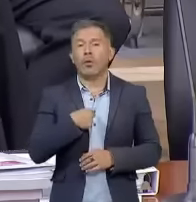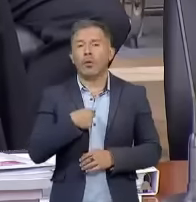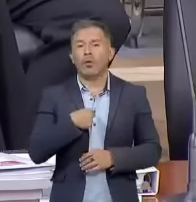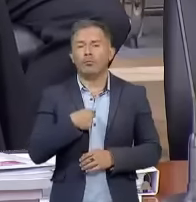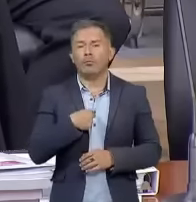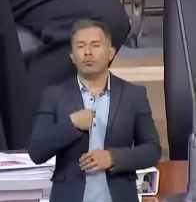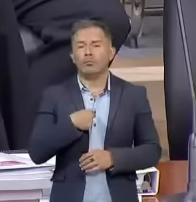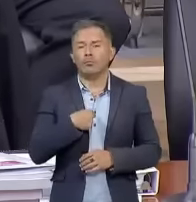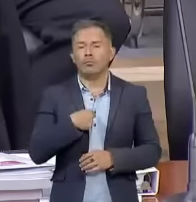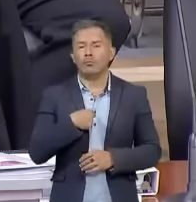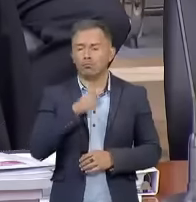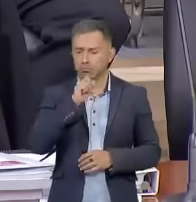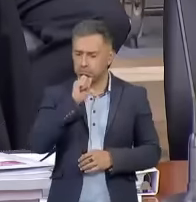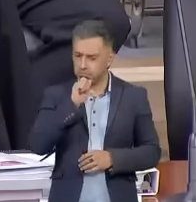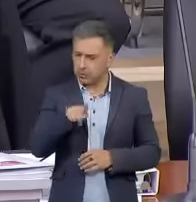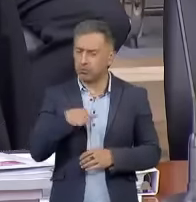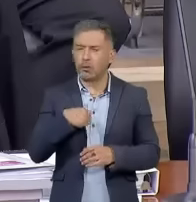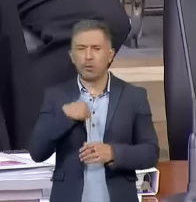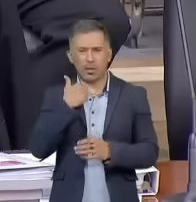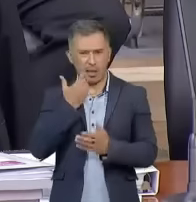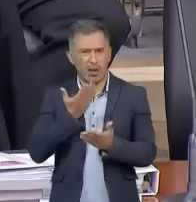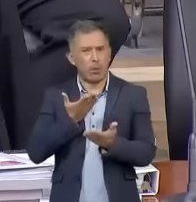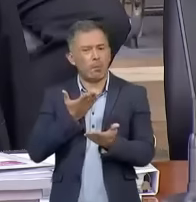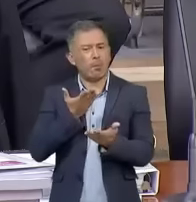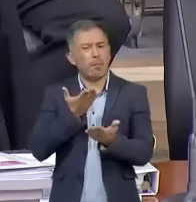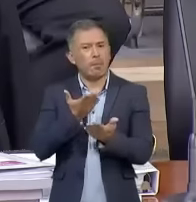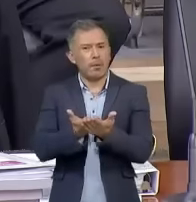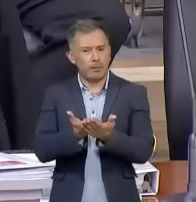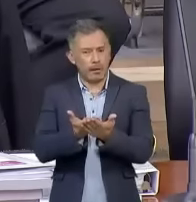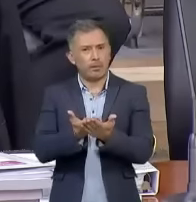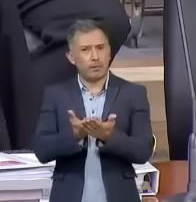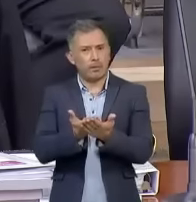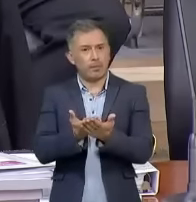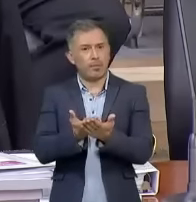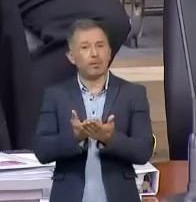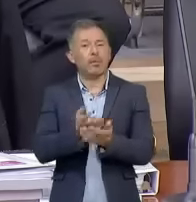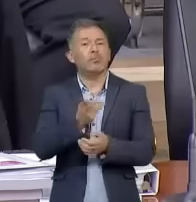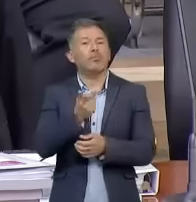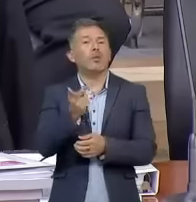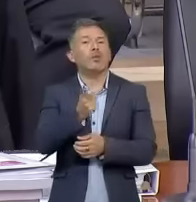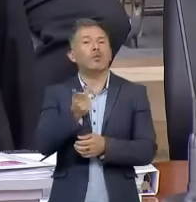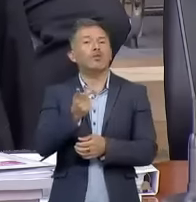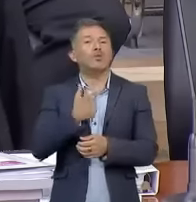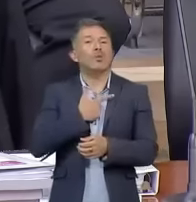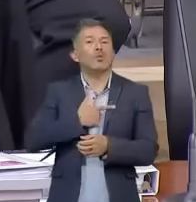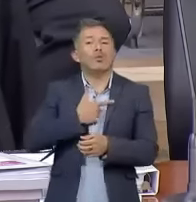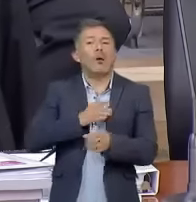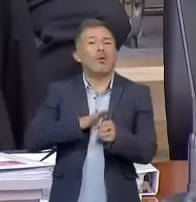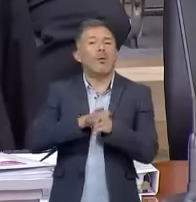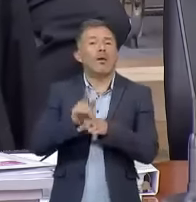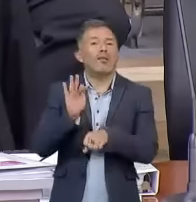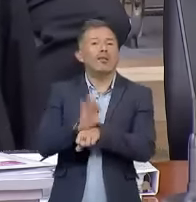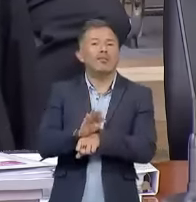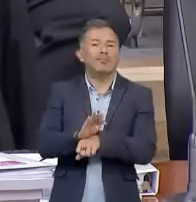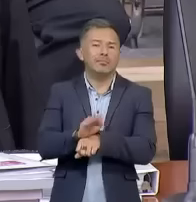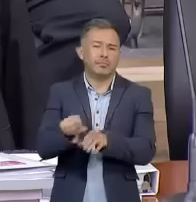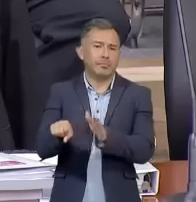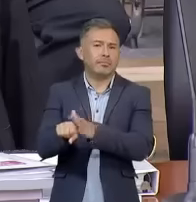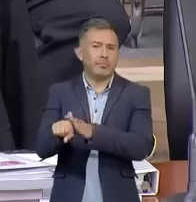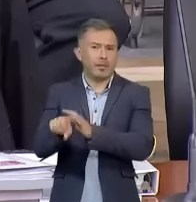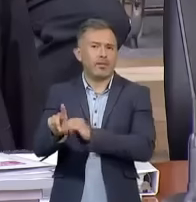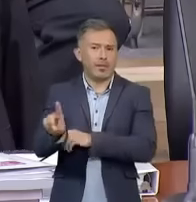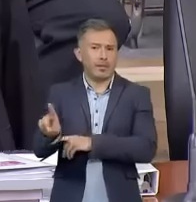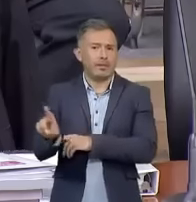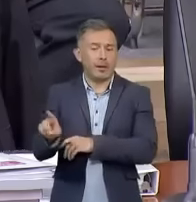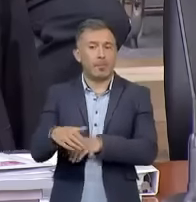plantear que sus posiciones pues son de derecha puede alguien que